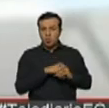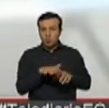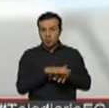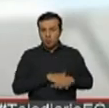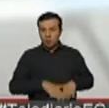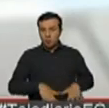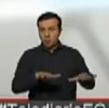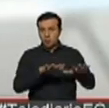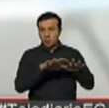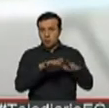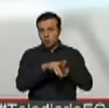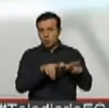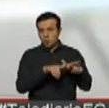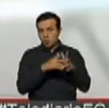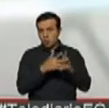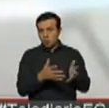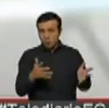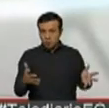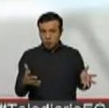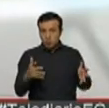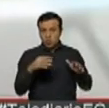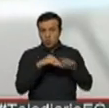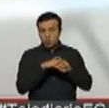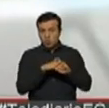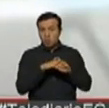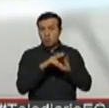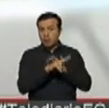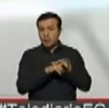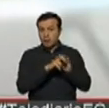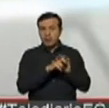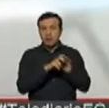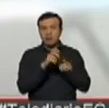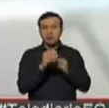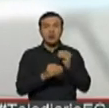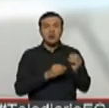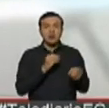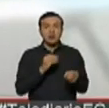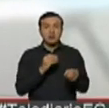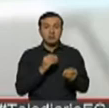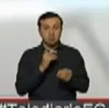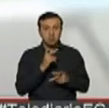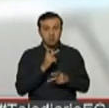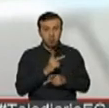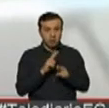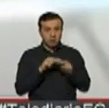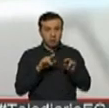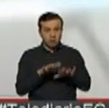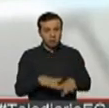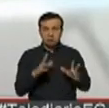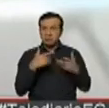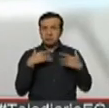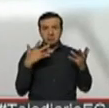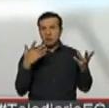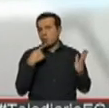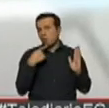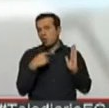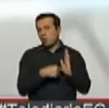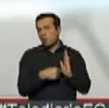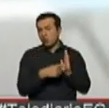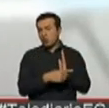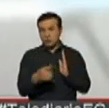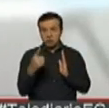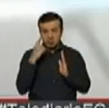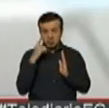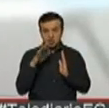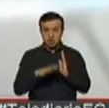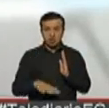dentro de estos yacimientos mineros. Y lo que no utilizan son las técnicas lícitas para la extracción. Un ejemplo de esto tenemos